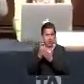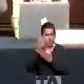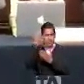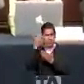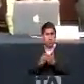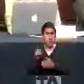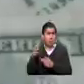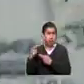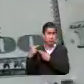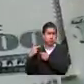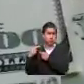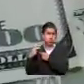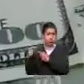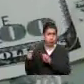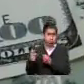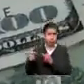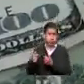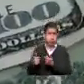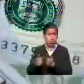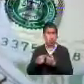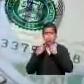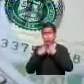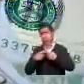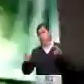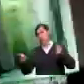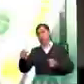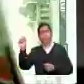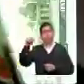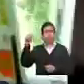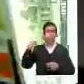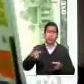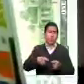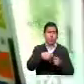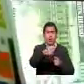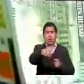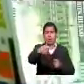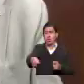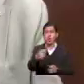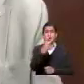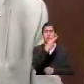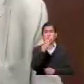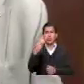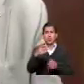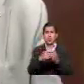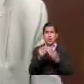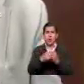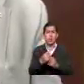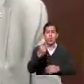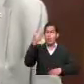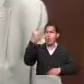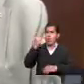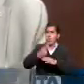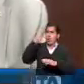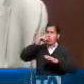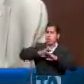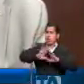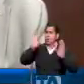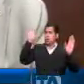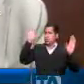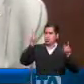quien tiene a su cargo los dineros estatales para la bonificación de $200. Por una sola